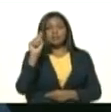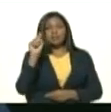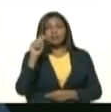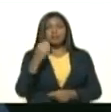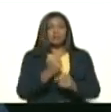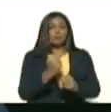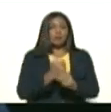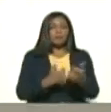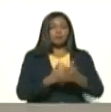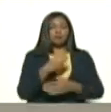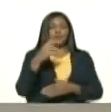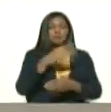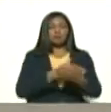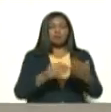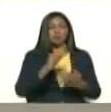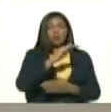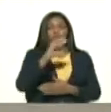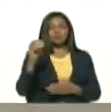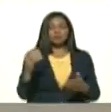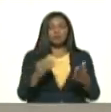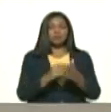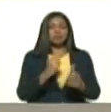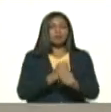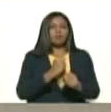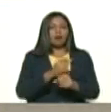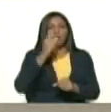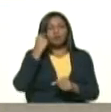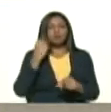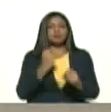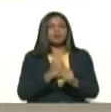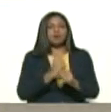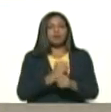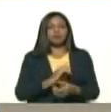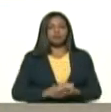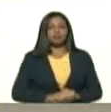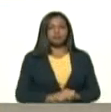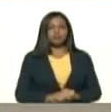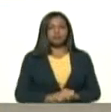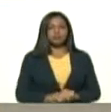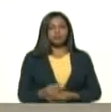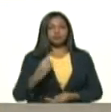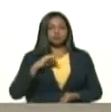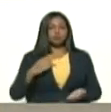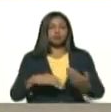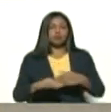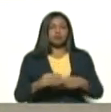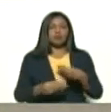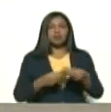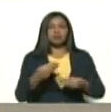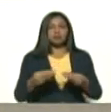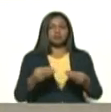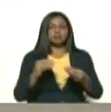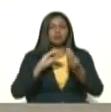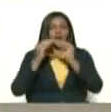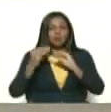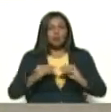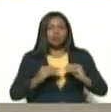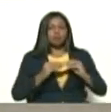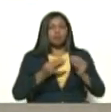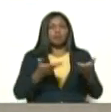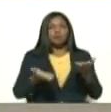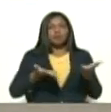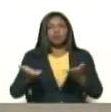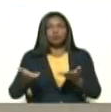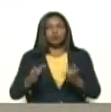tenemos más de 1.400.000 trabajadores laborando y hemos ido aplicando y perfeccionando